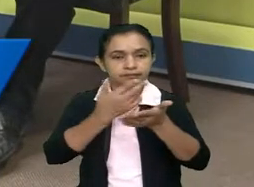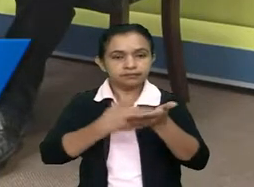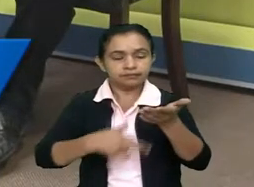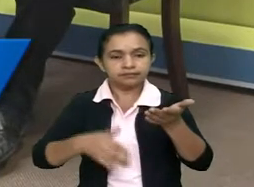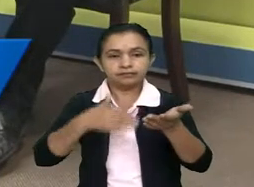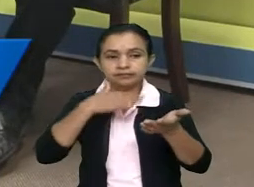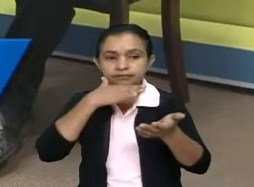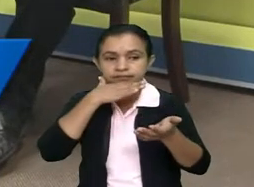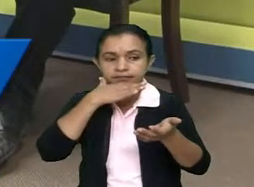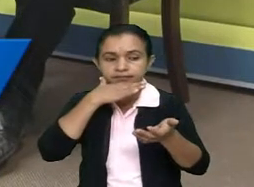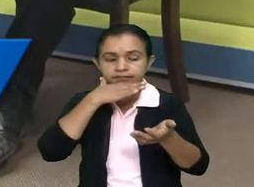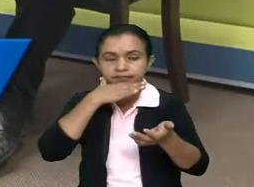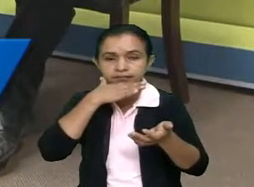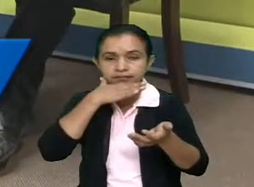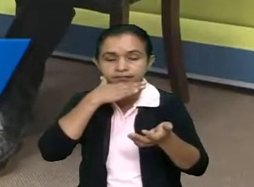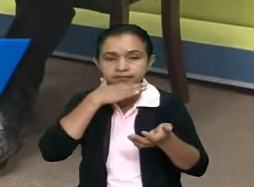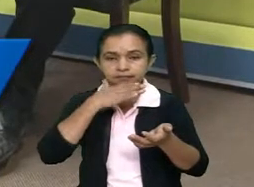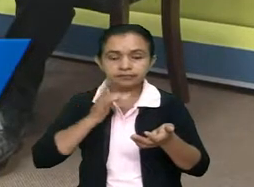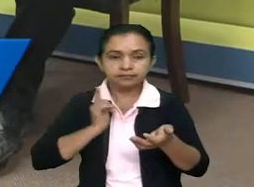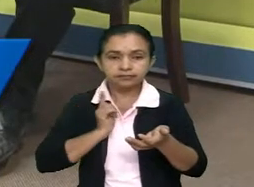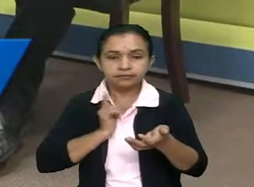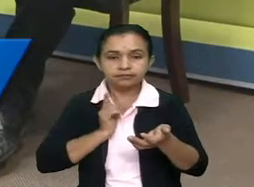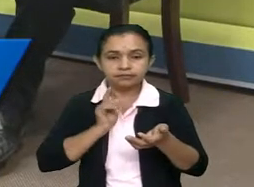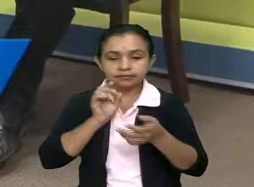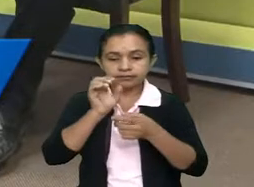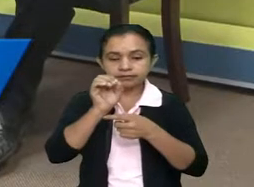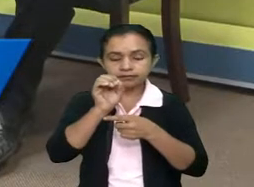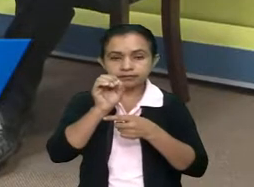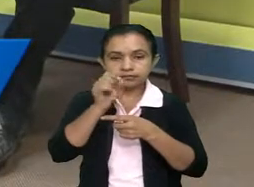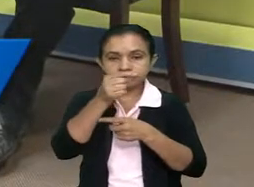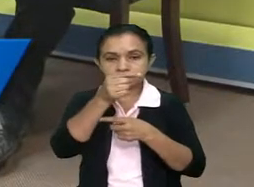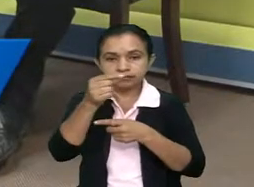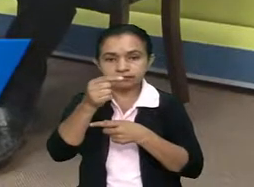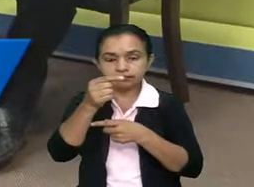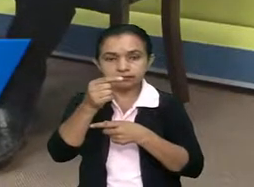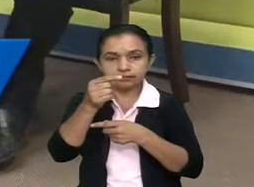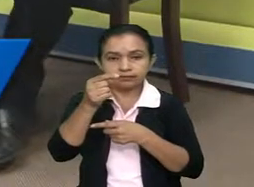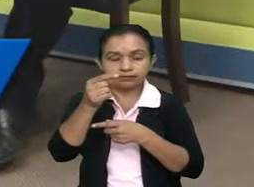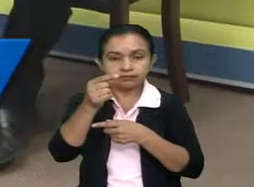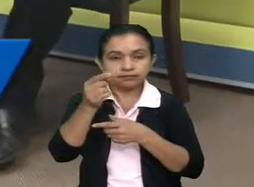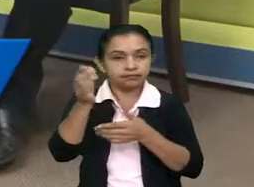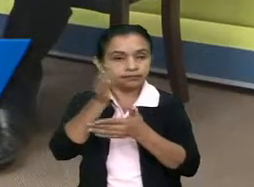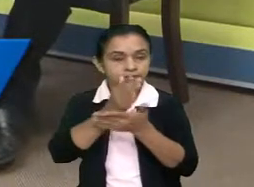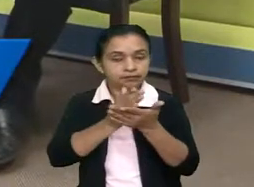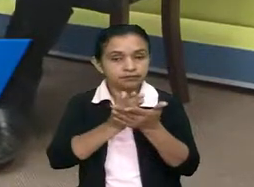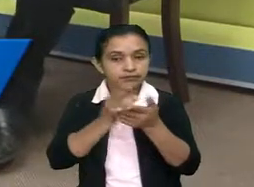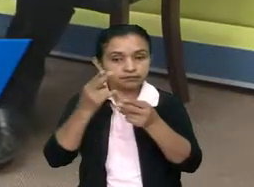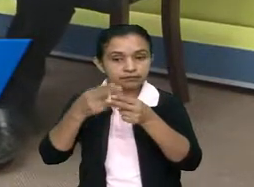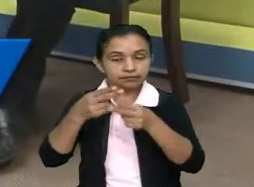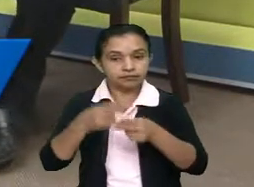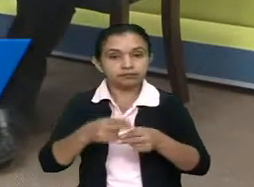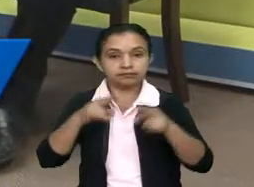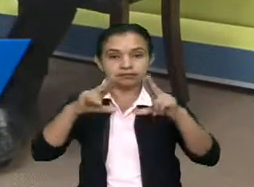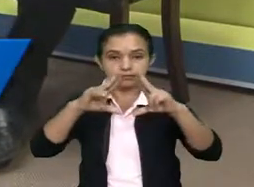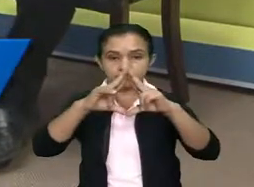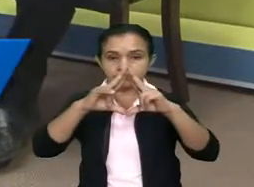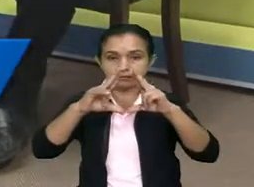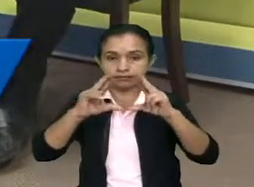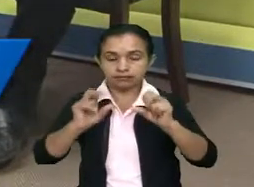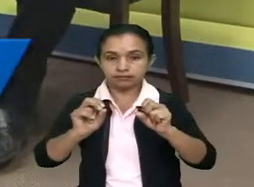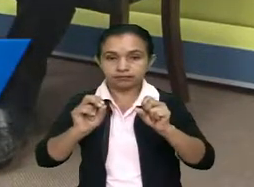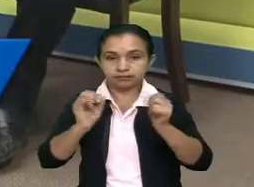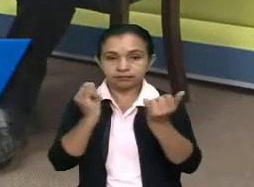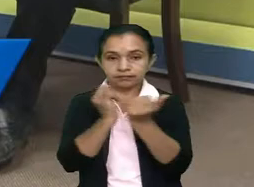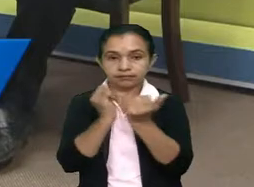difícil de conseguir como él lo negativo viene de alguna base de datos en nicaragua al